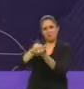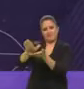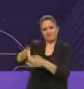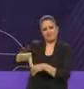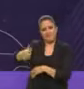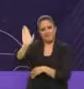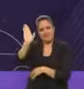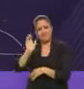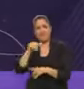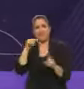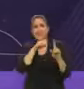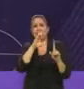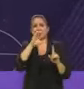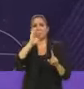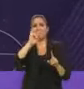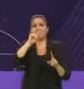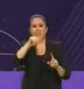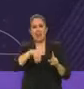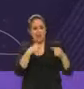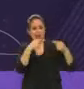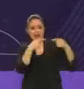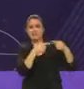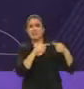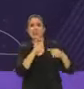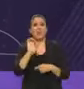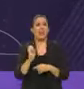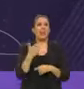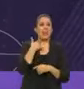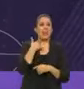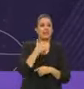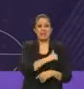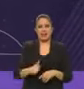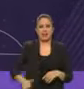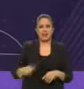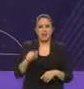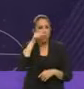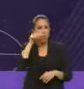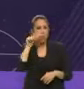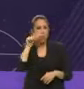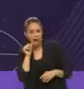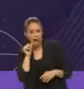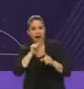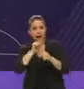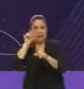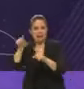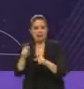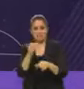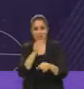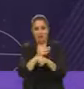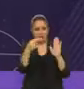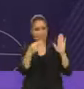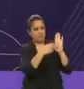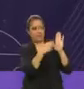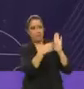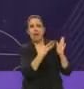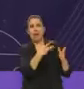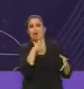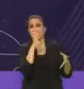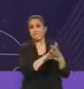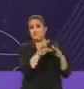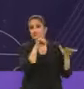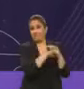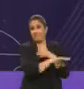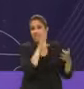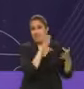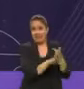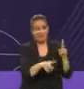está Cristian Von Rerich exalcalde de la Benito Juárez que está justamente preso y aquí están